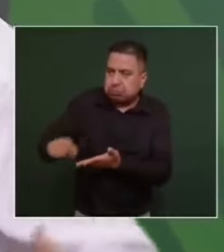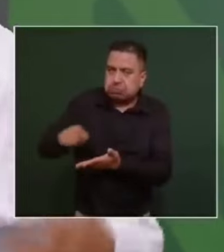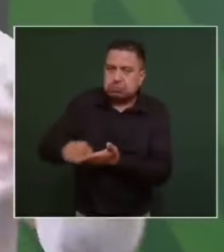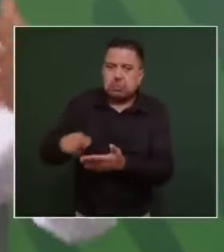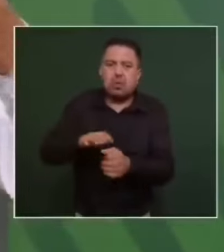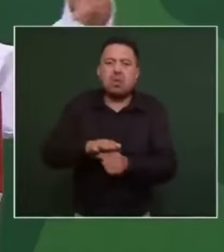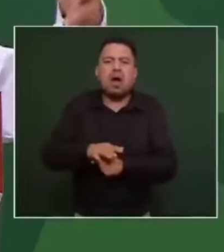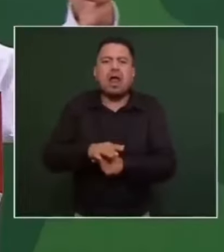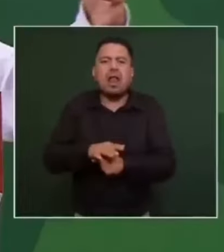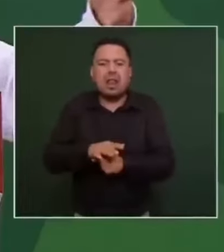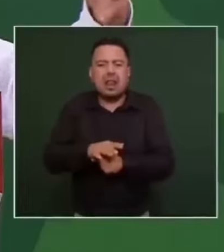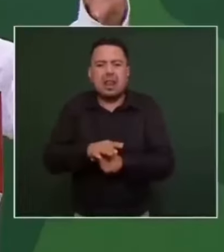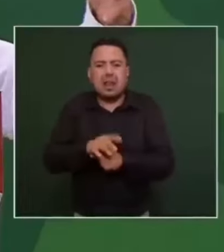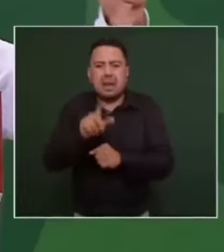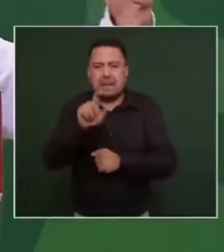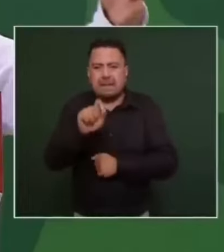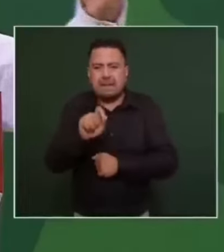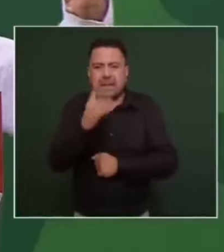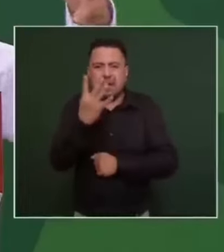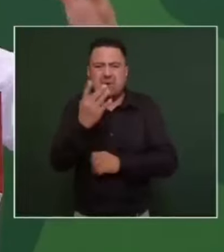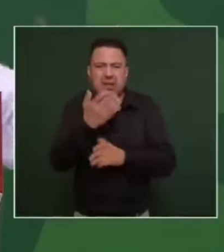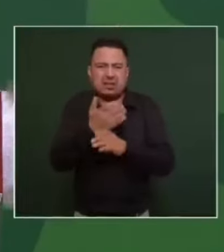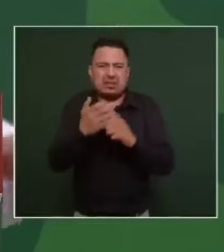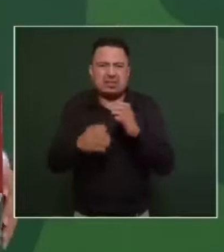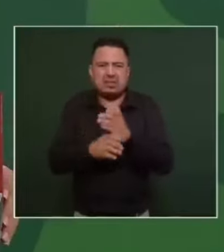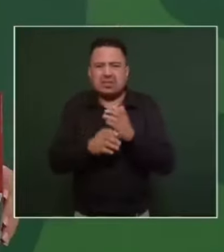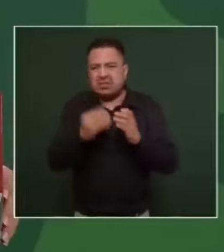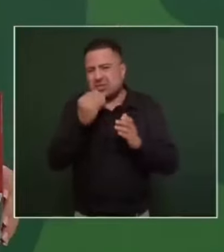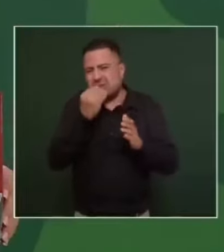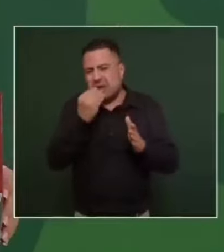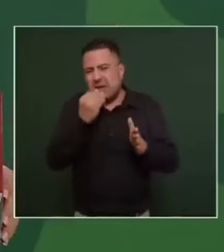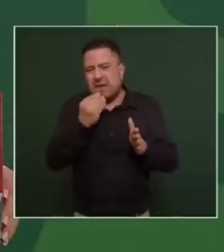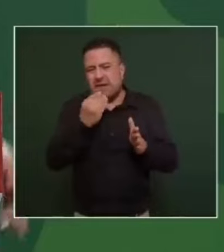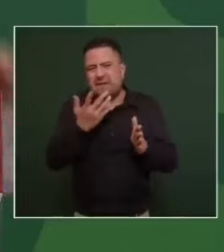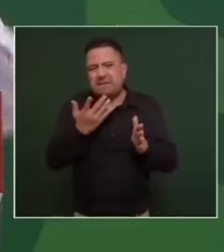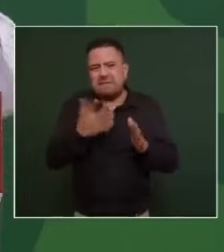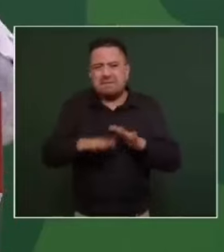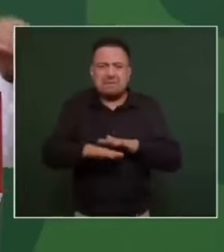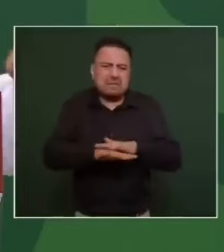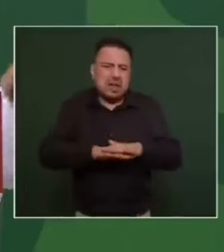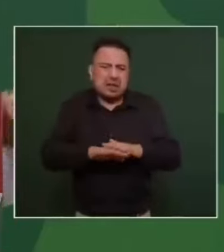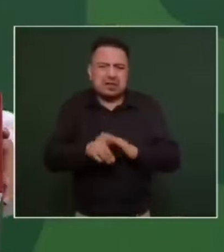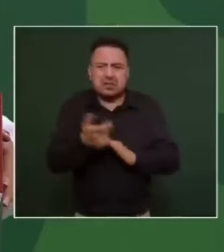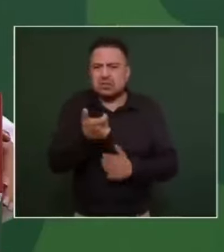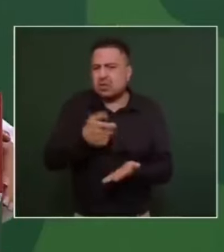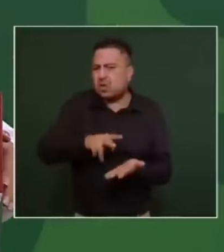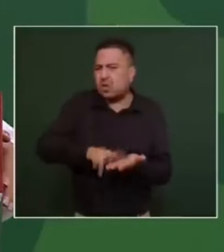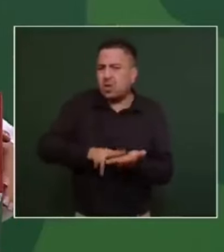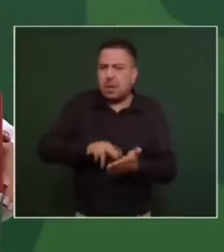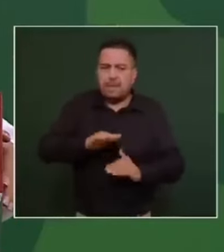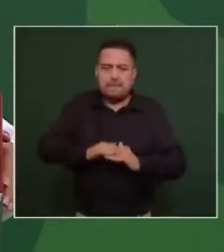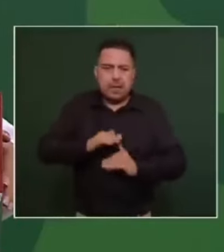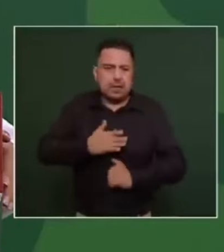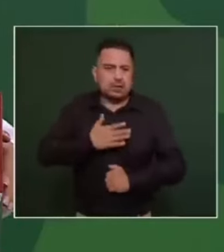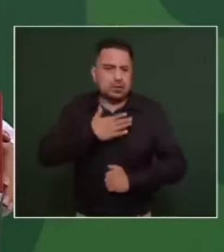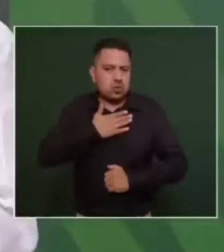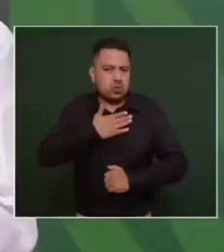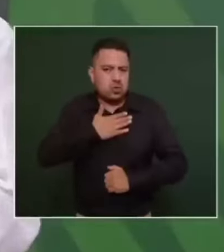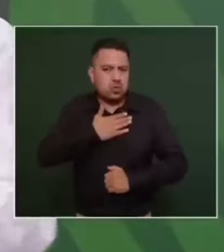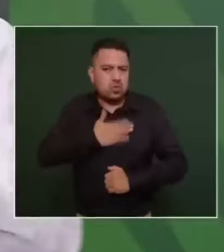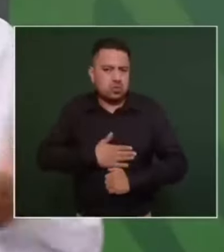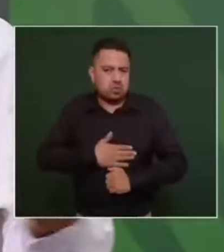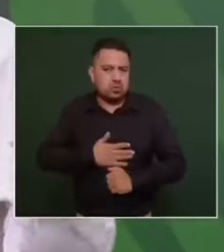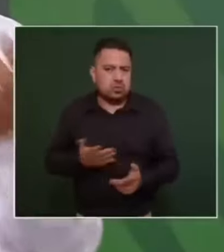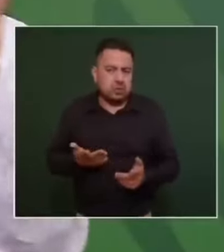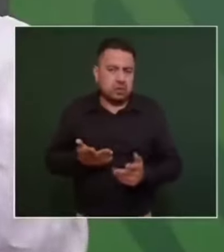una canasta de 24 productos a precios justos.